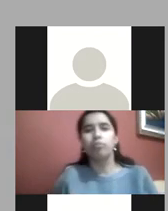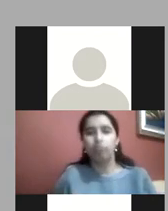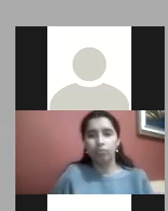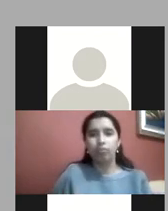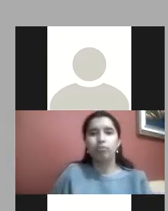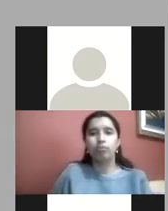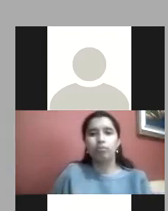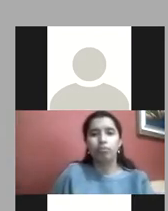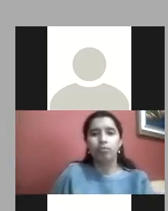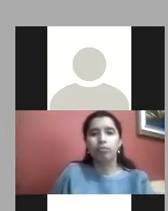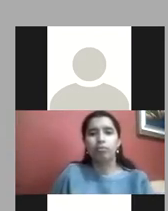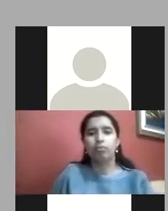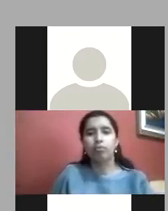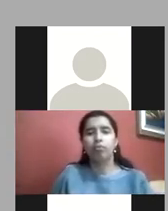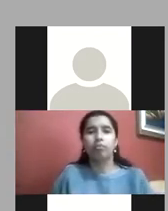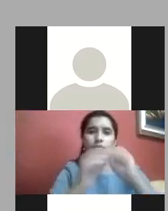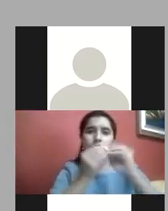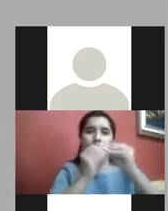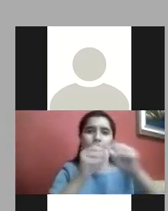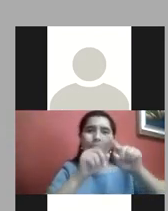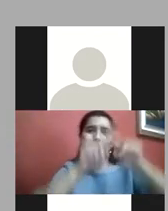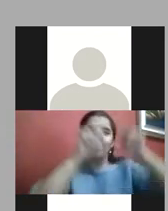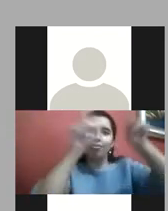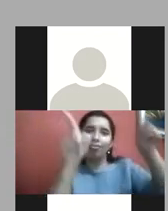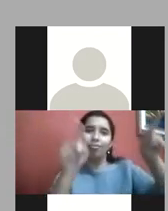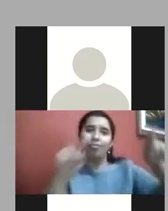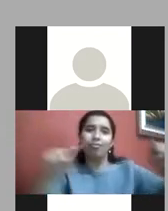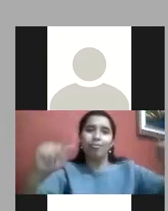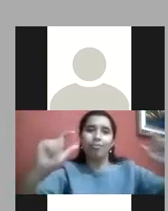26.20. Esos son los dos números que salieron de la gráfica.